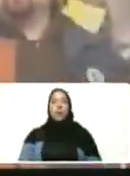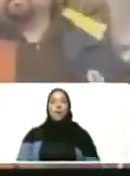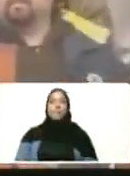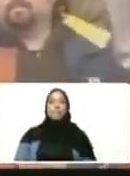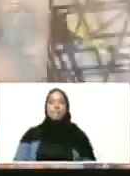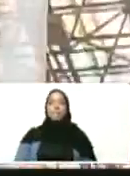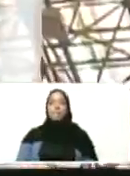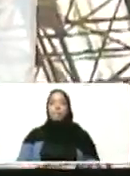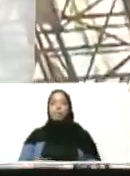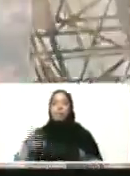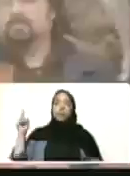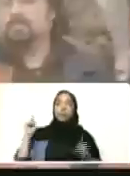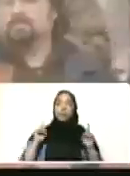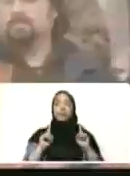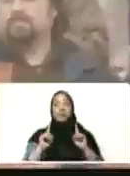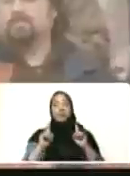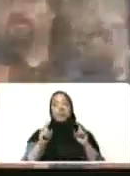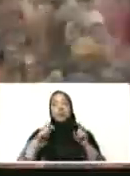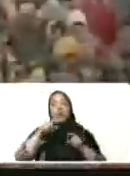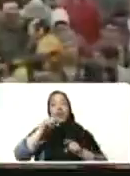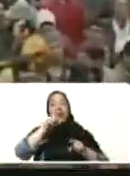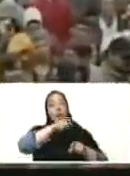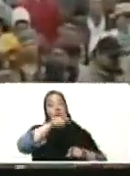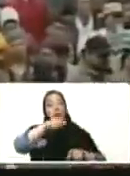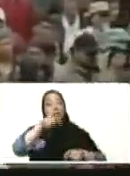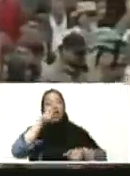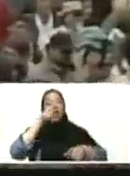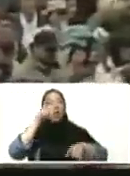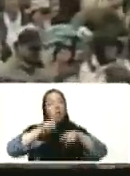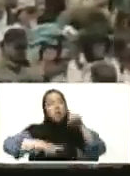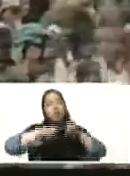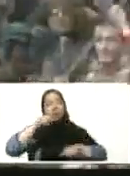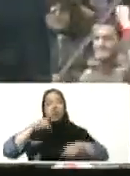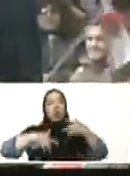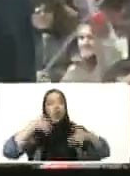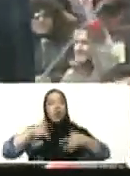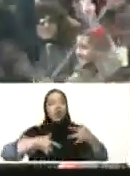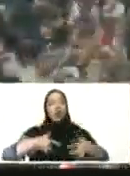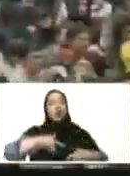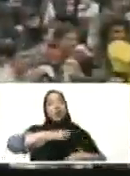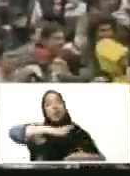Hemos venido aquí hoy a muchas cosas, porque aquí en Mar del Plata